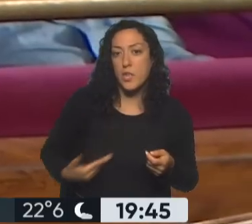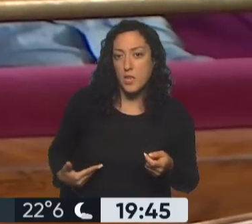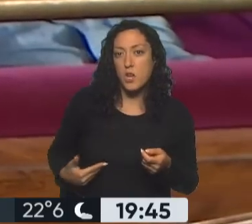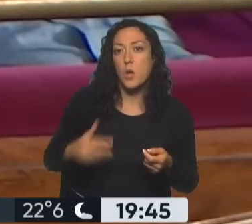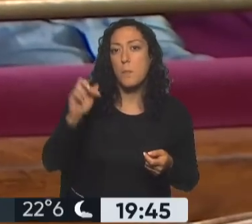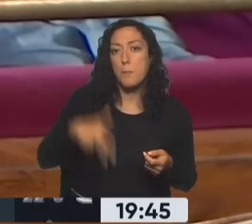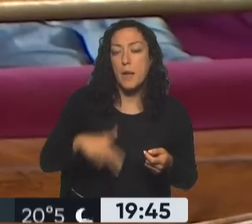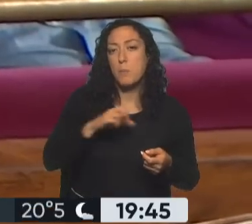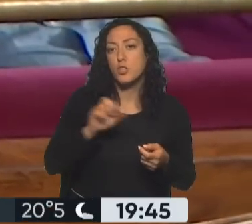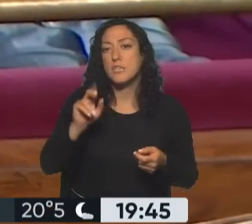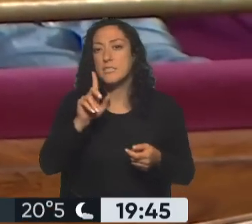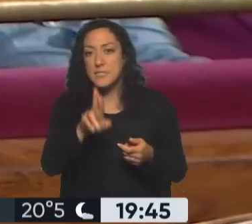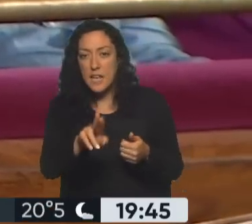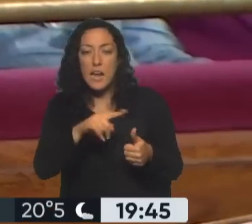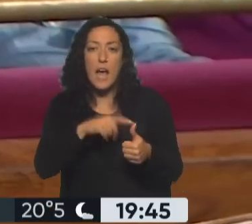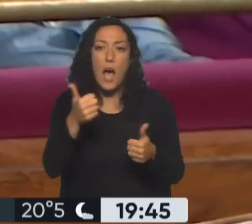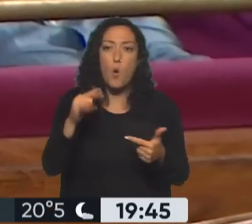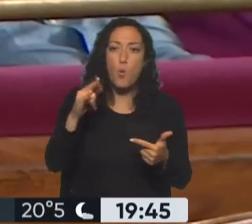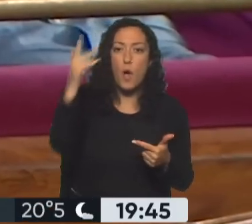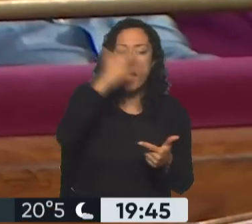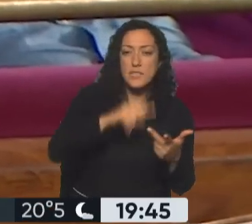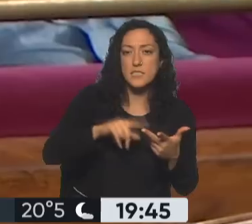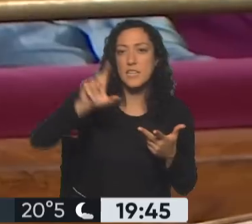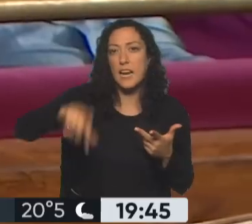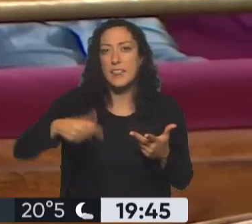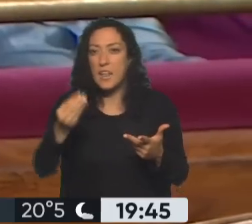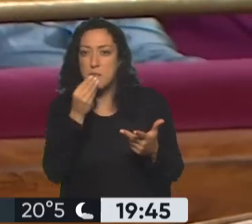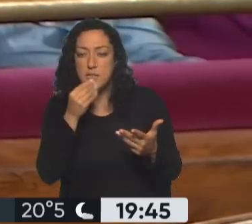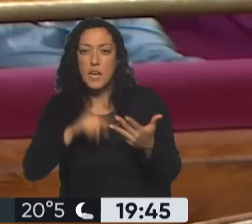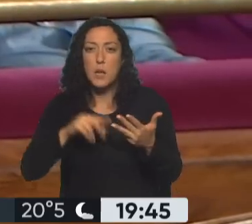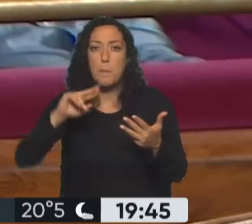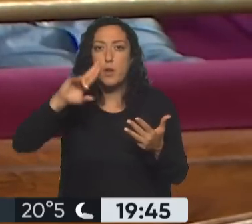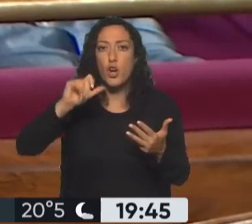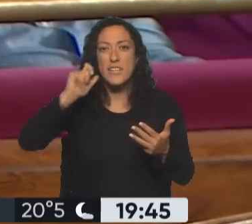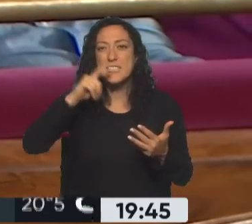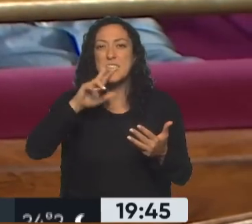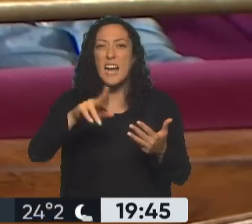planes potenciar, cuánto en aguache, cuánto en tarjeta alimentar, cuánto en progresar.